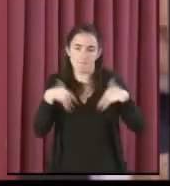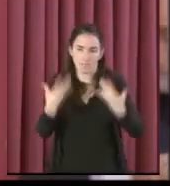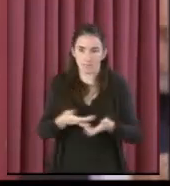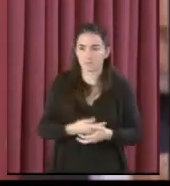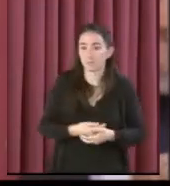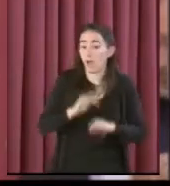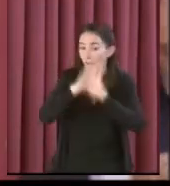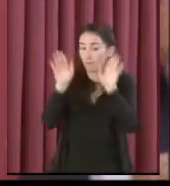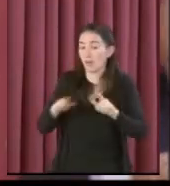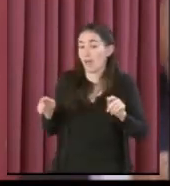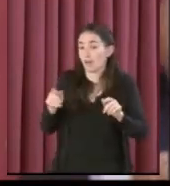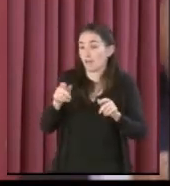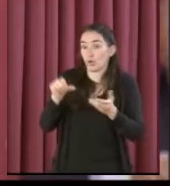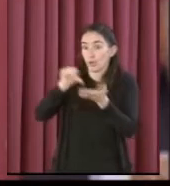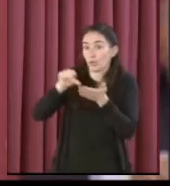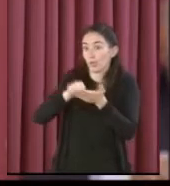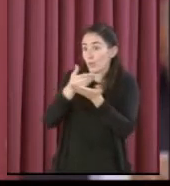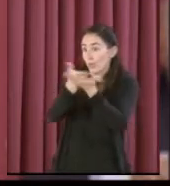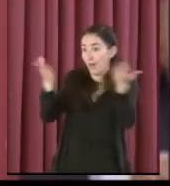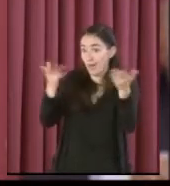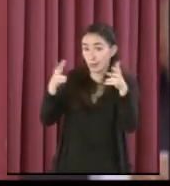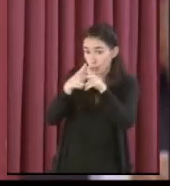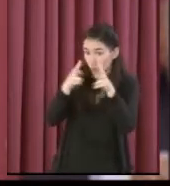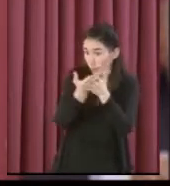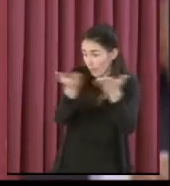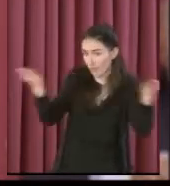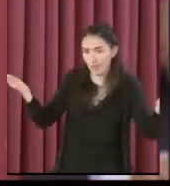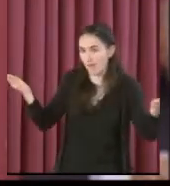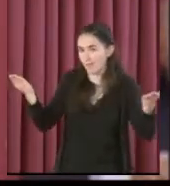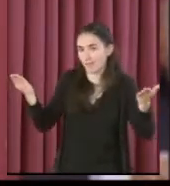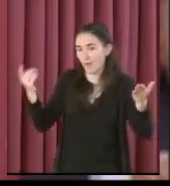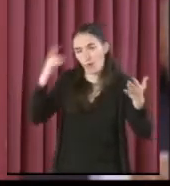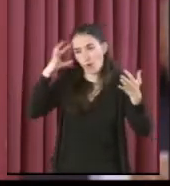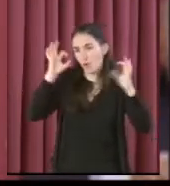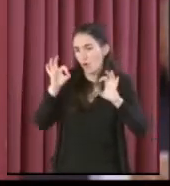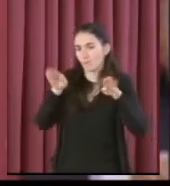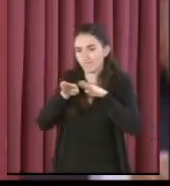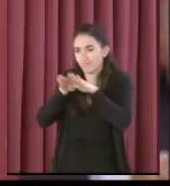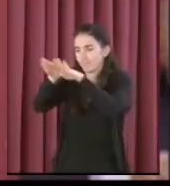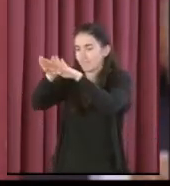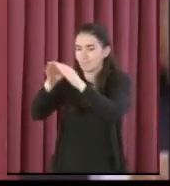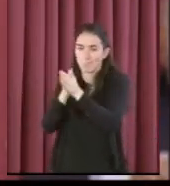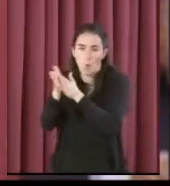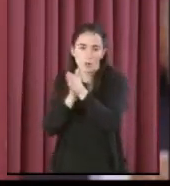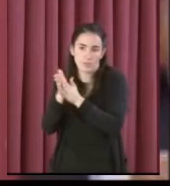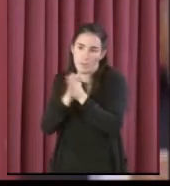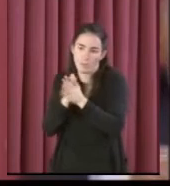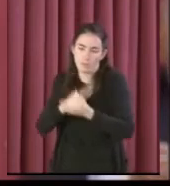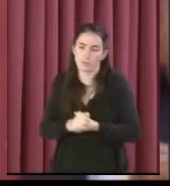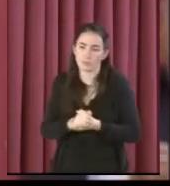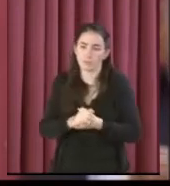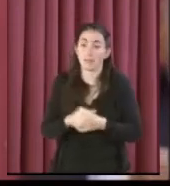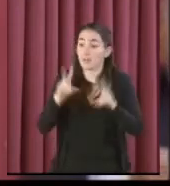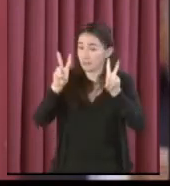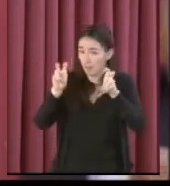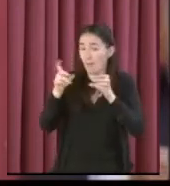cultural, es una sociedad que se inspira en la ciudad. Seguimos, por tanto, hablando de